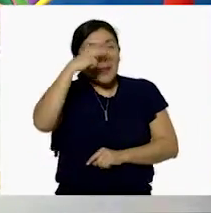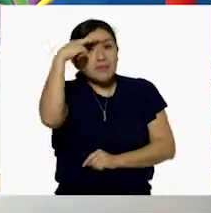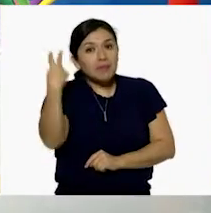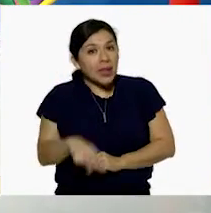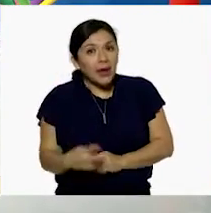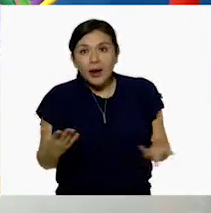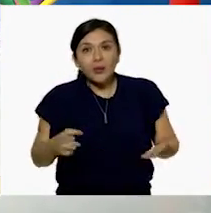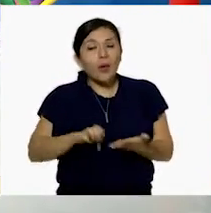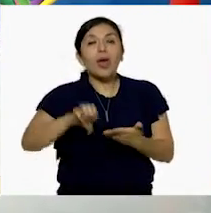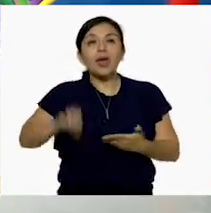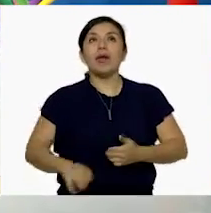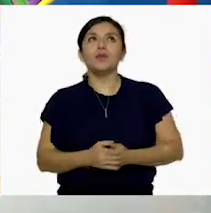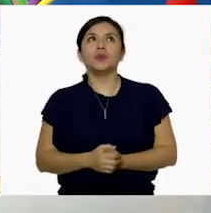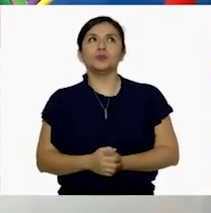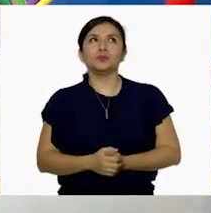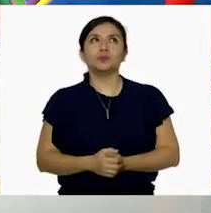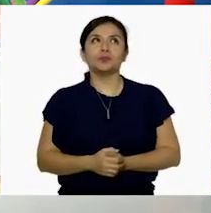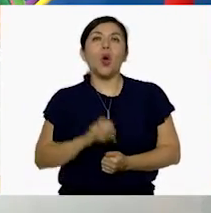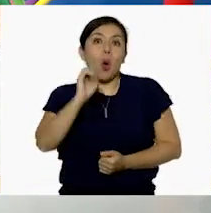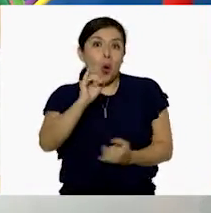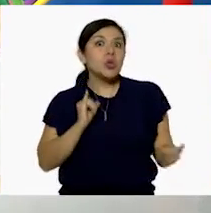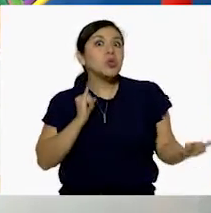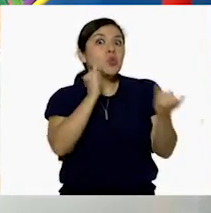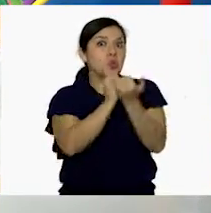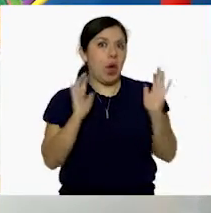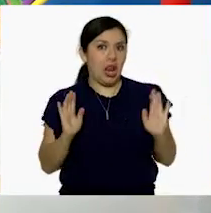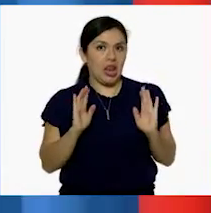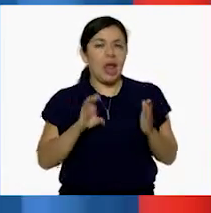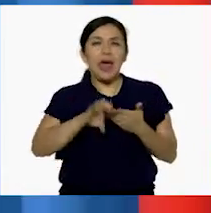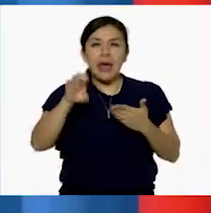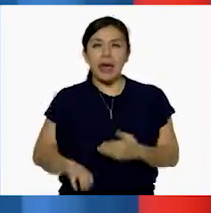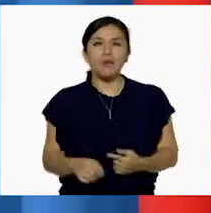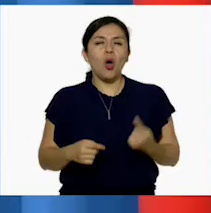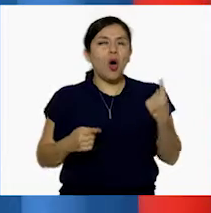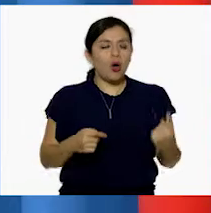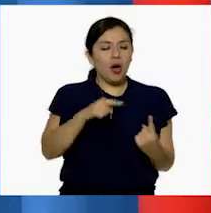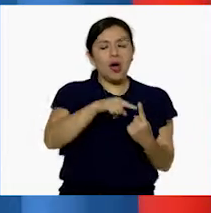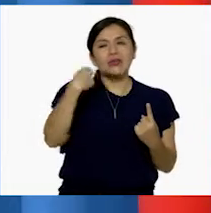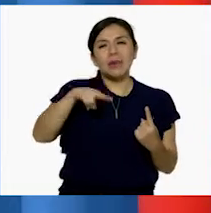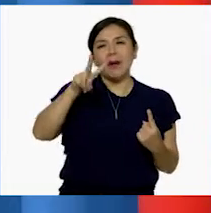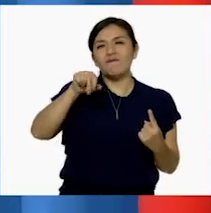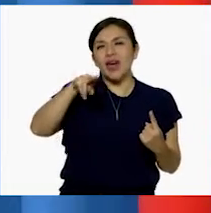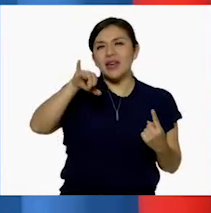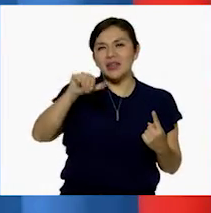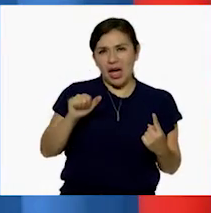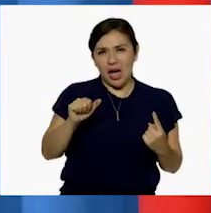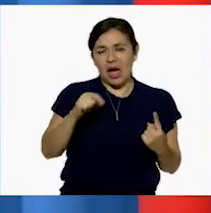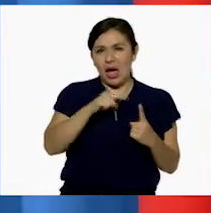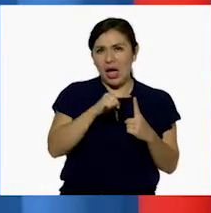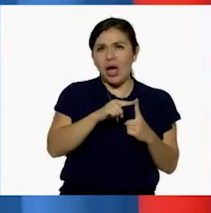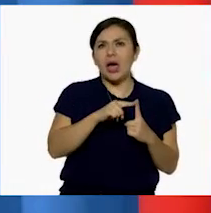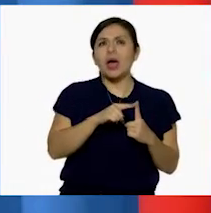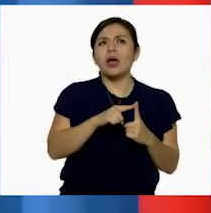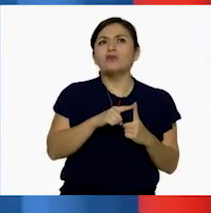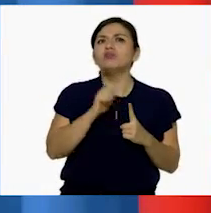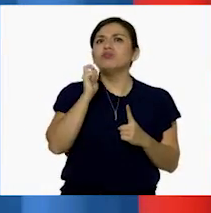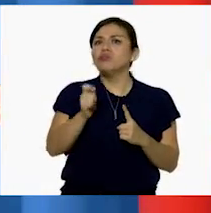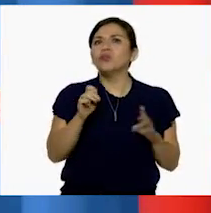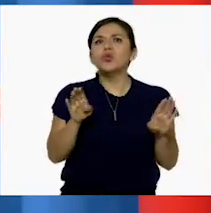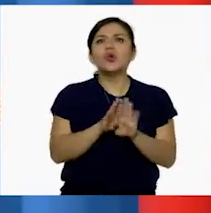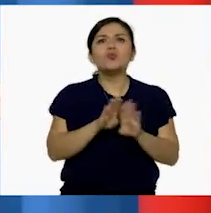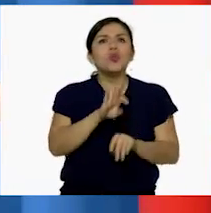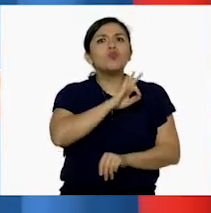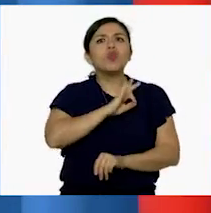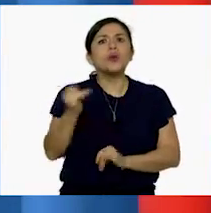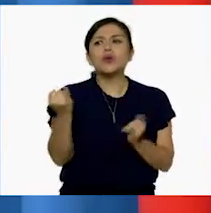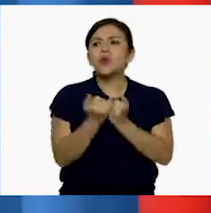Por ejemplo, bueno, si no es que no es igual, ¿verdad? Pero por ejemplo, cuando el pequeño Vania es cándido, como podría hacerlo cualquier